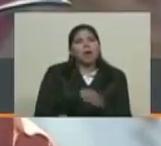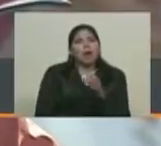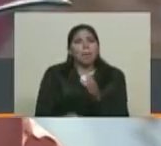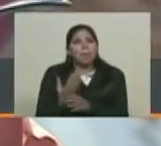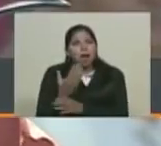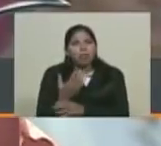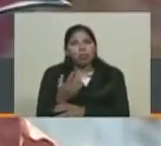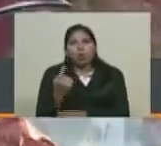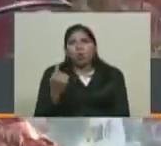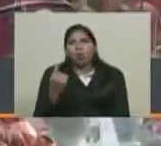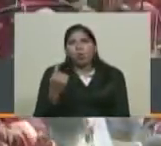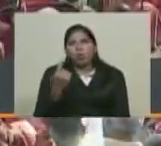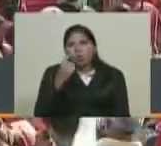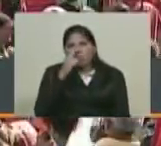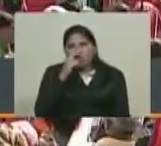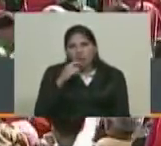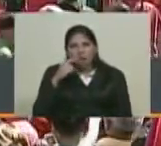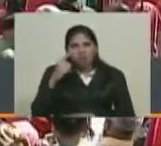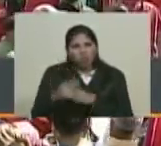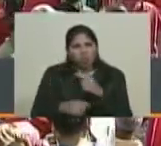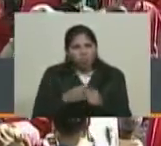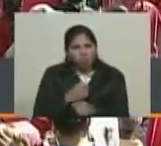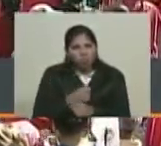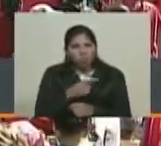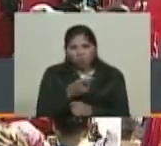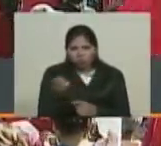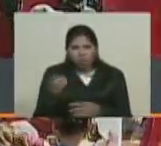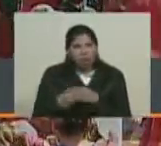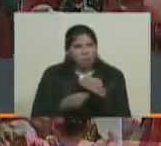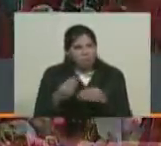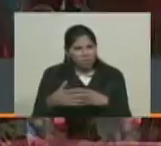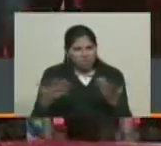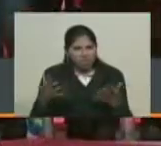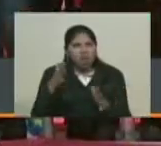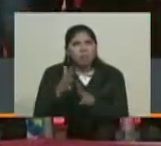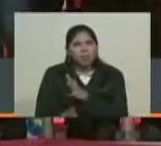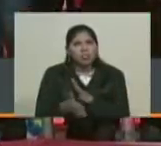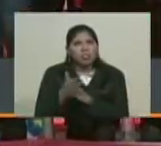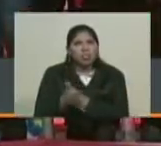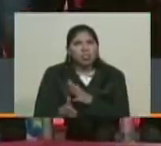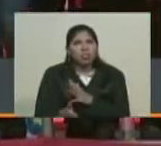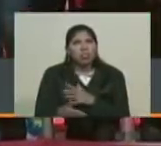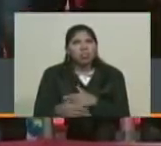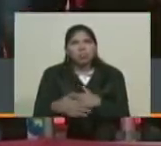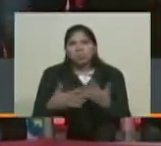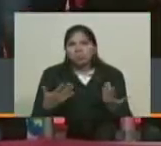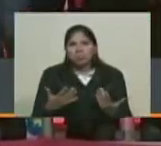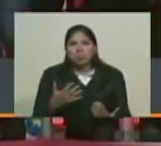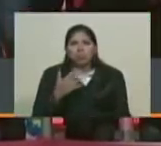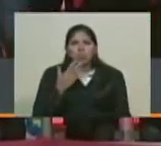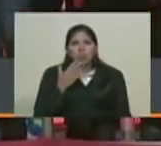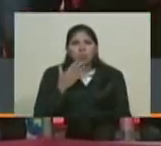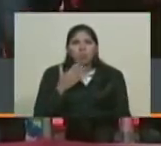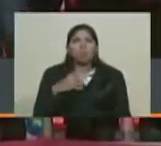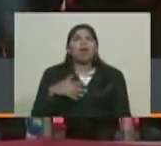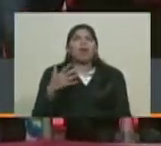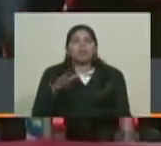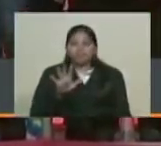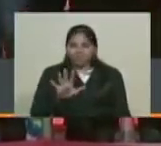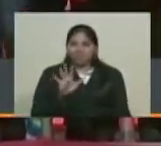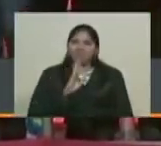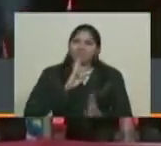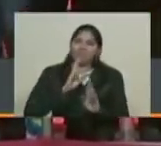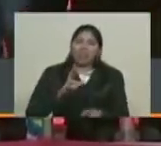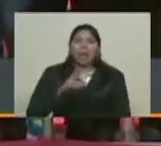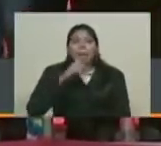después? ¿Ustedes saben lo que va a pasar? Que Nicolás Maduro Moros será el presidente de la